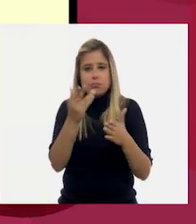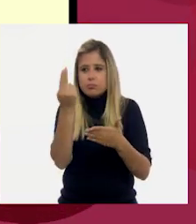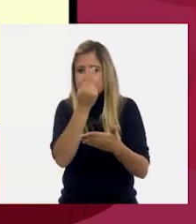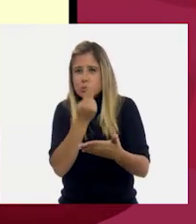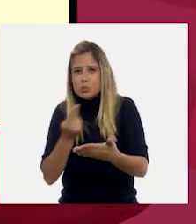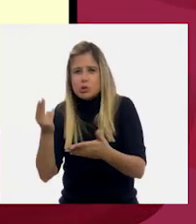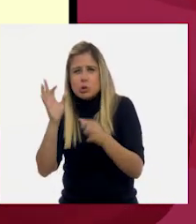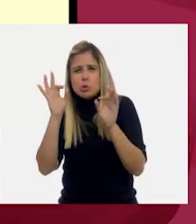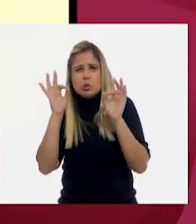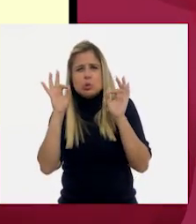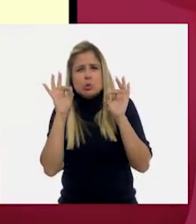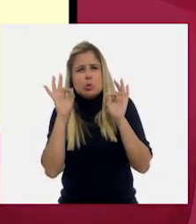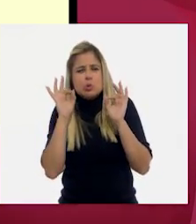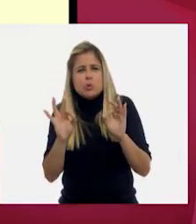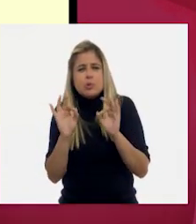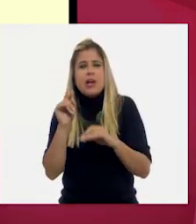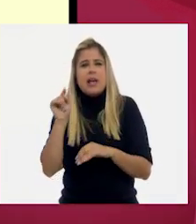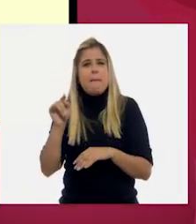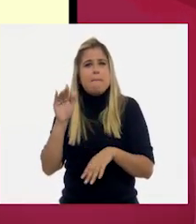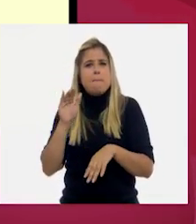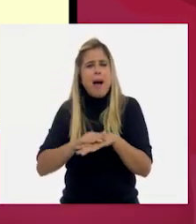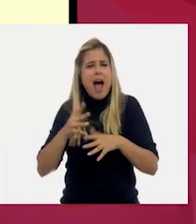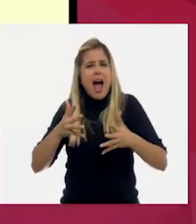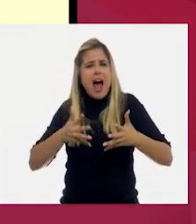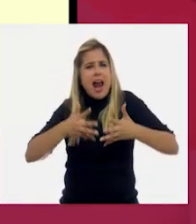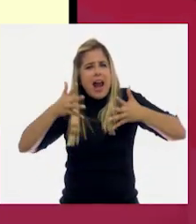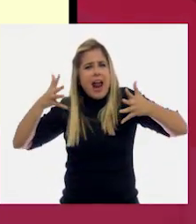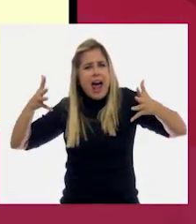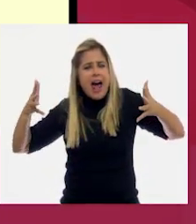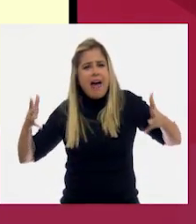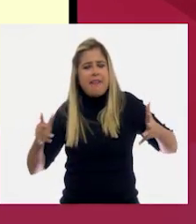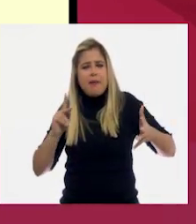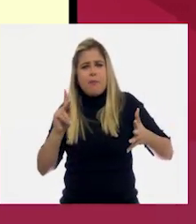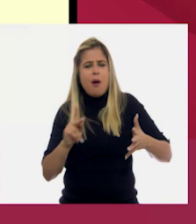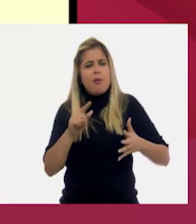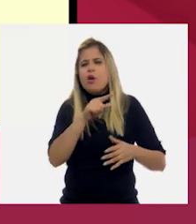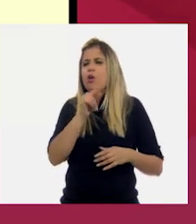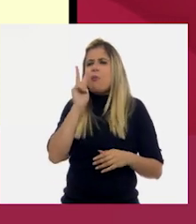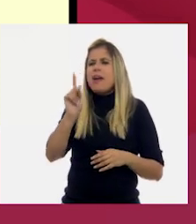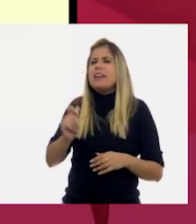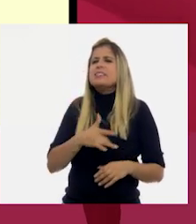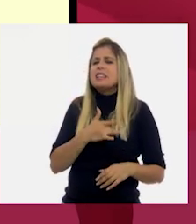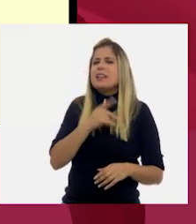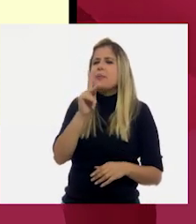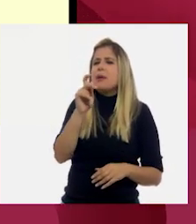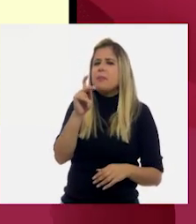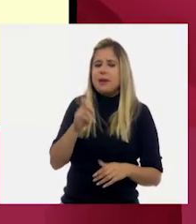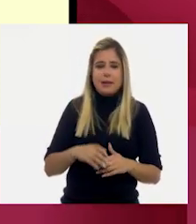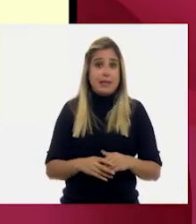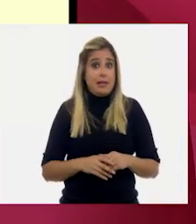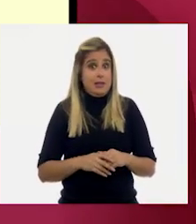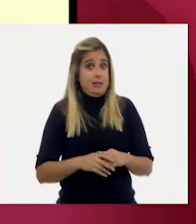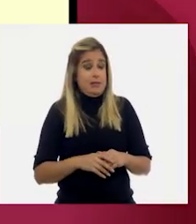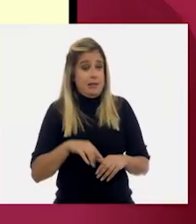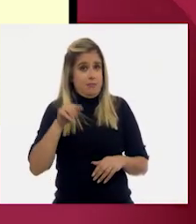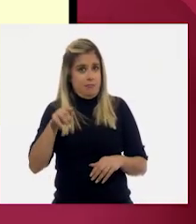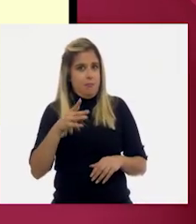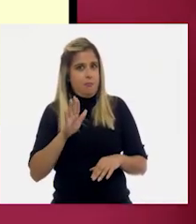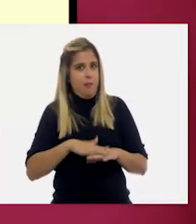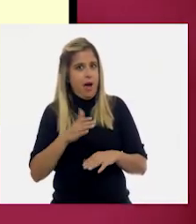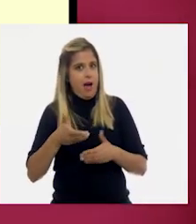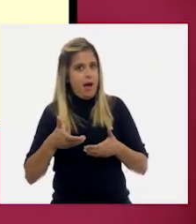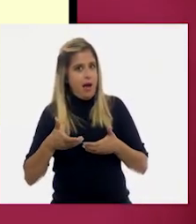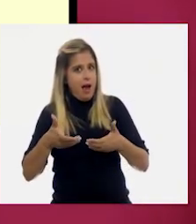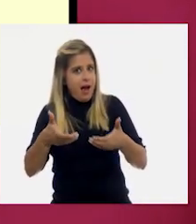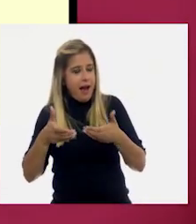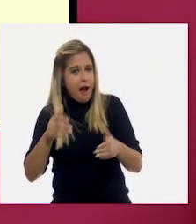Así es, Pepe. Este es como ya más grande la comunidad. ¿Qué ajá observas, Pepe? Pues aquí veo que hay más calles, estoy